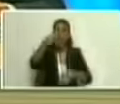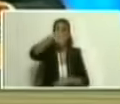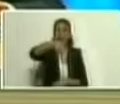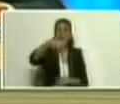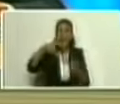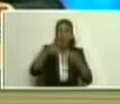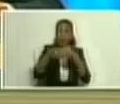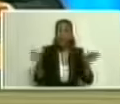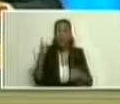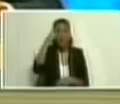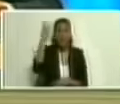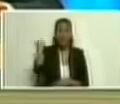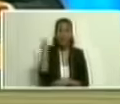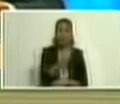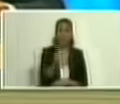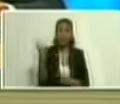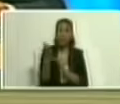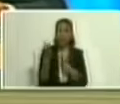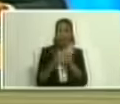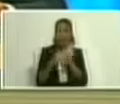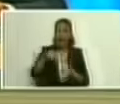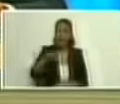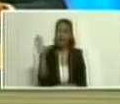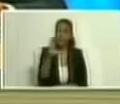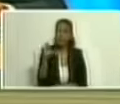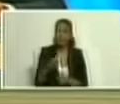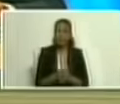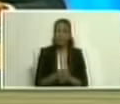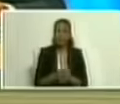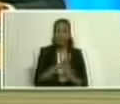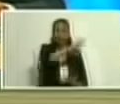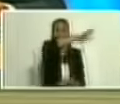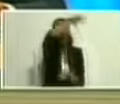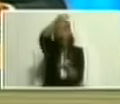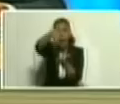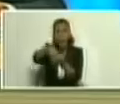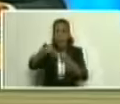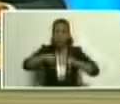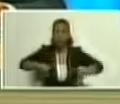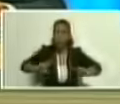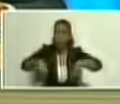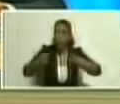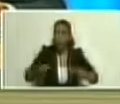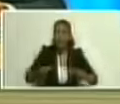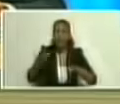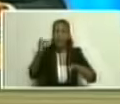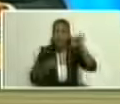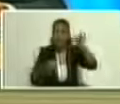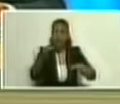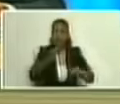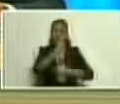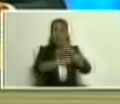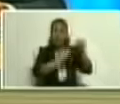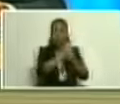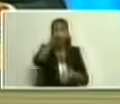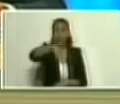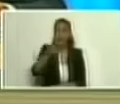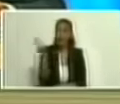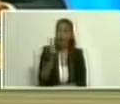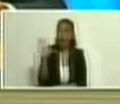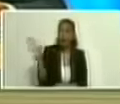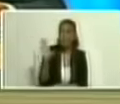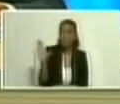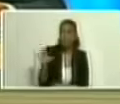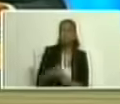inaugurada el día de ayer, 22 de abril, en Caracas. Bienvenida, la oficina de la Fiscalía. Nos va a ir muy